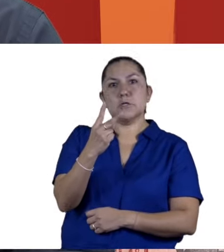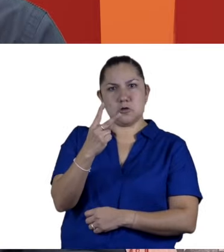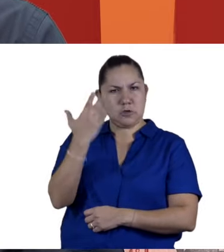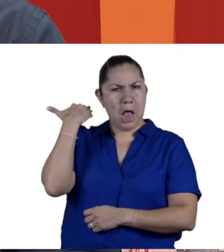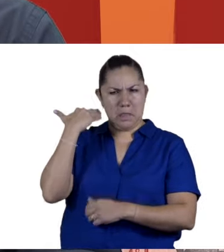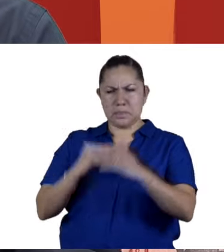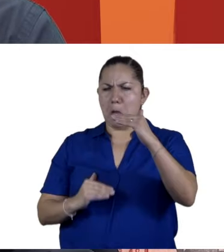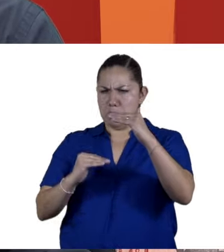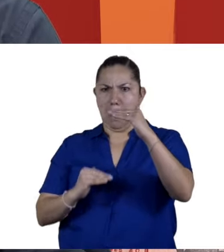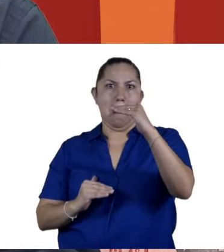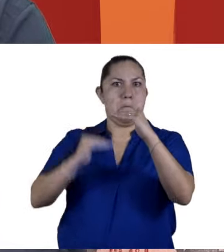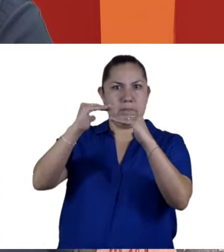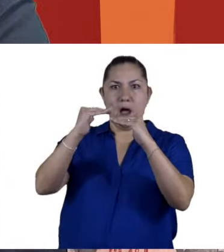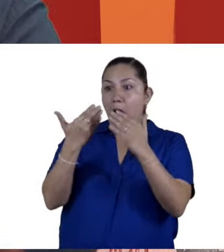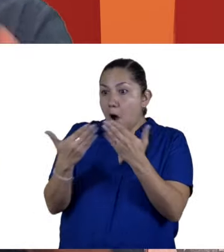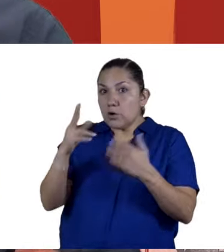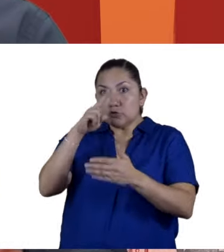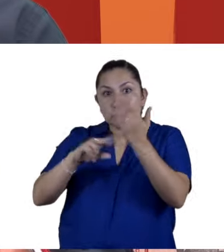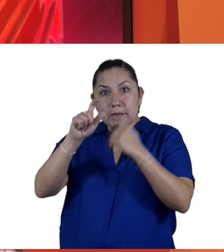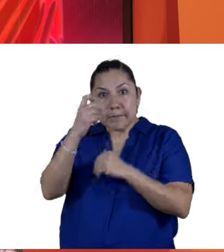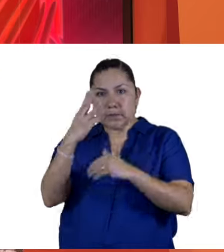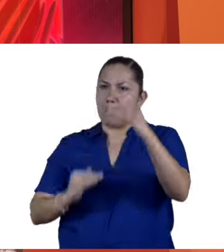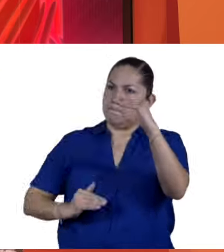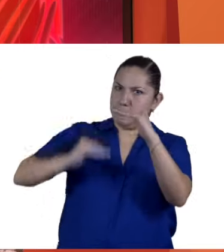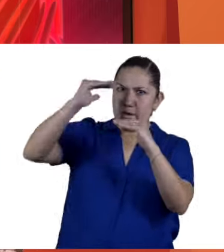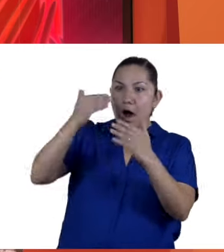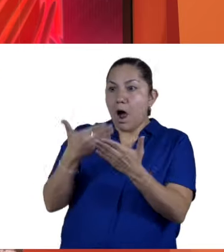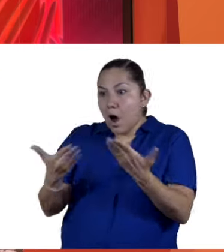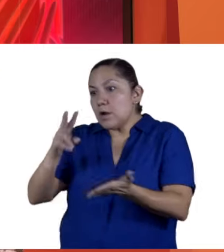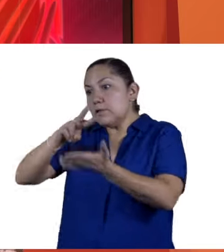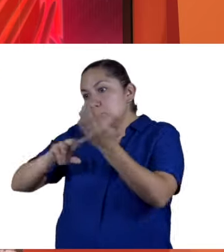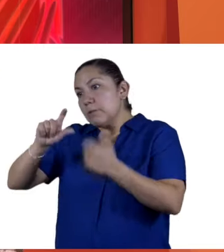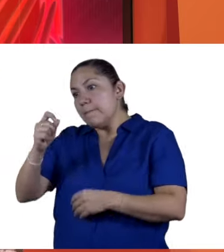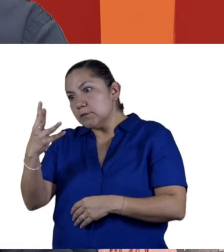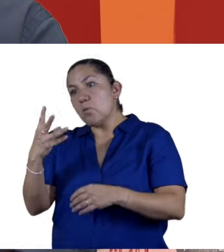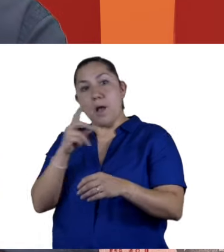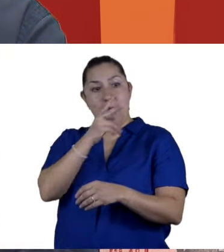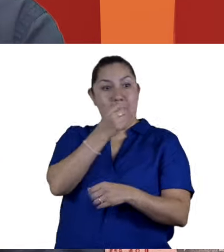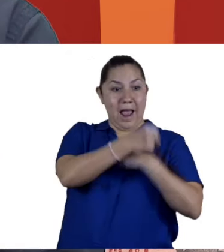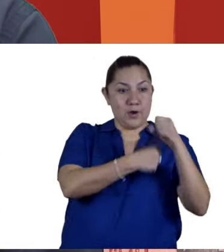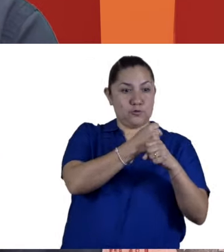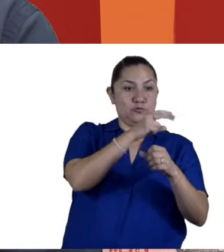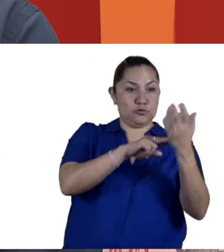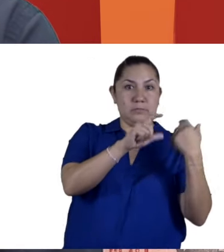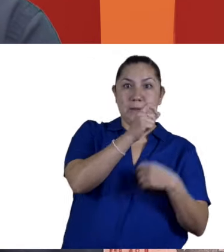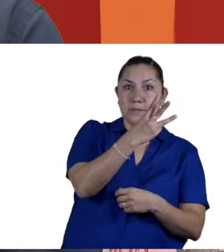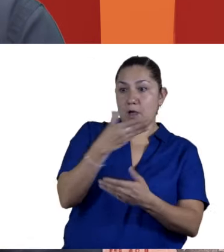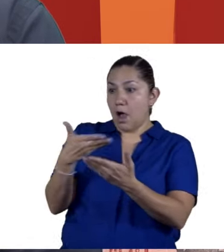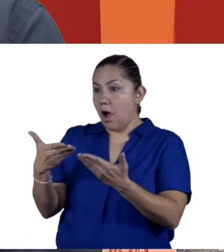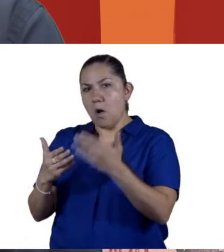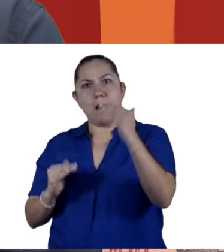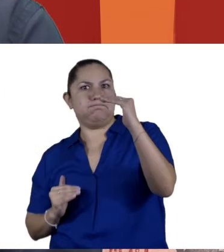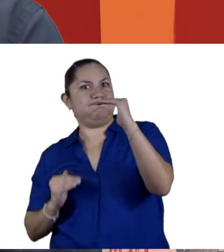2022, en 2023 rompimos el récord del 22, y en este 24 rompimos el récord del 23.